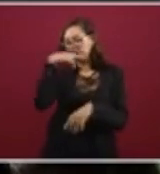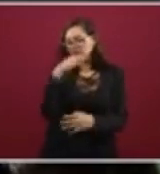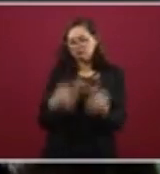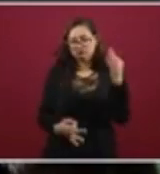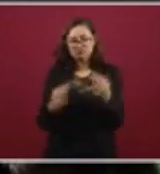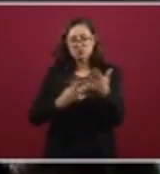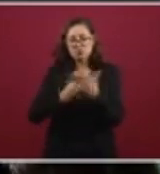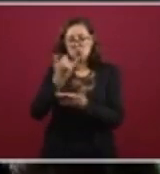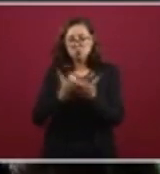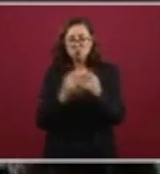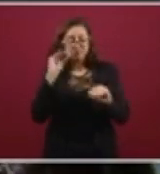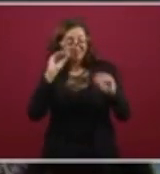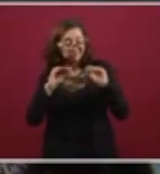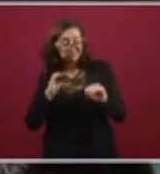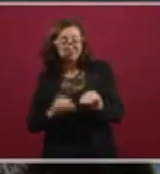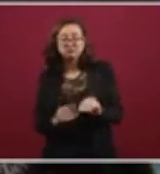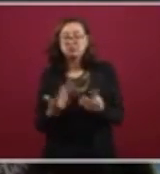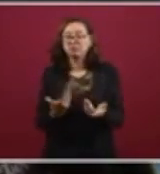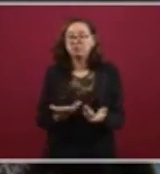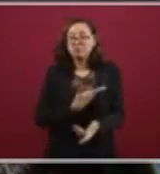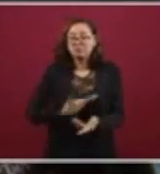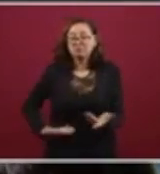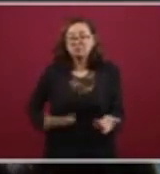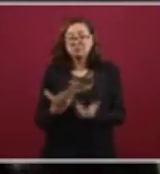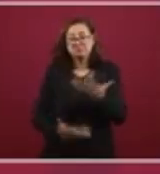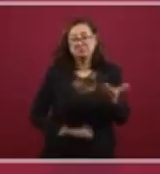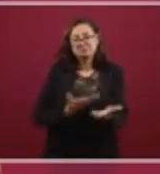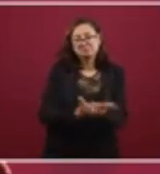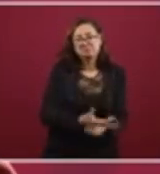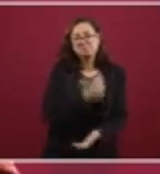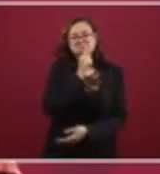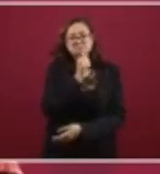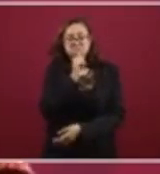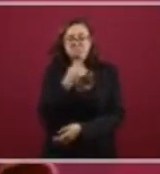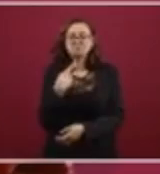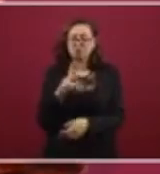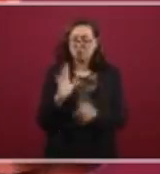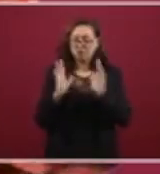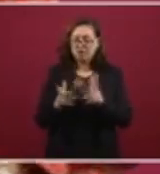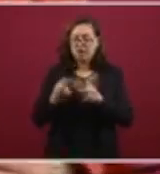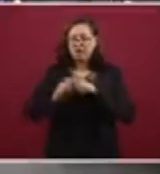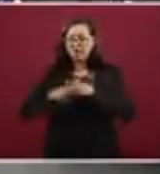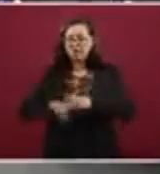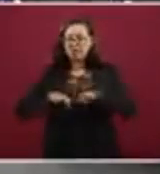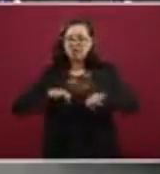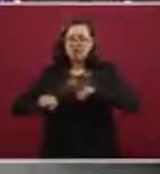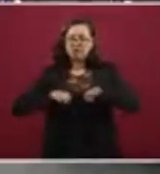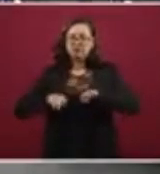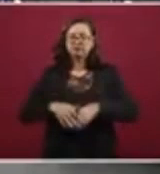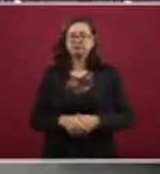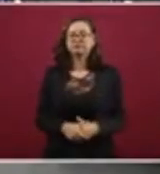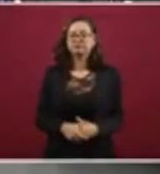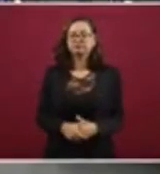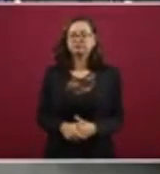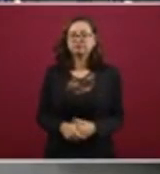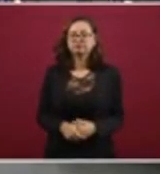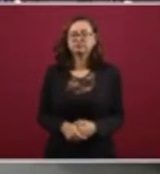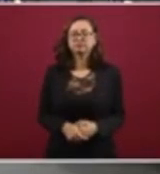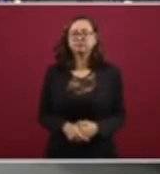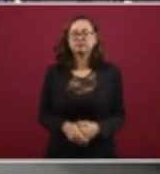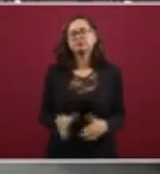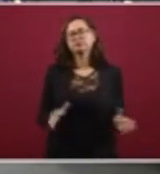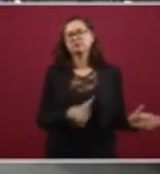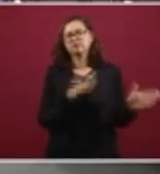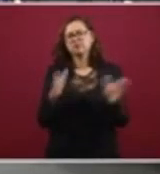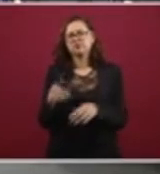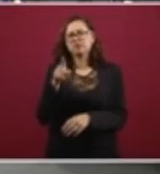trabajando, no se lo hemos podido presentar al presidente, pero se está trabajando. Gracias. Al licenciado Rodríguez, al